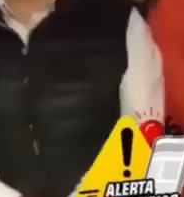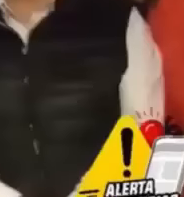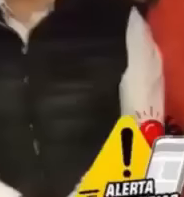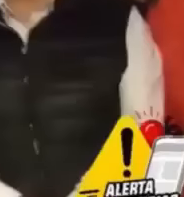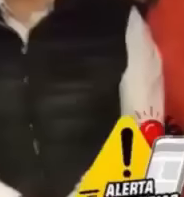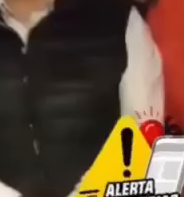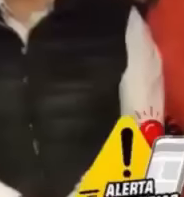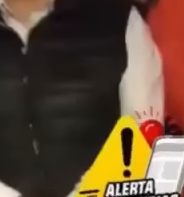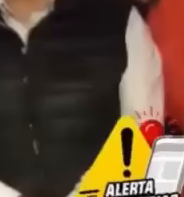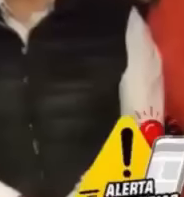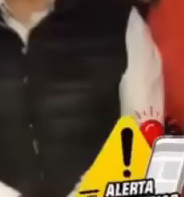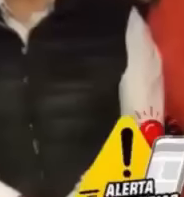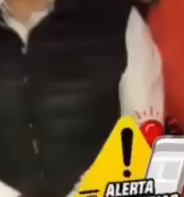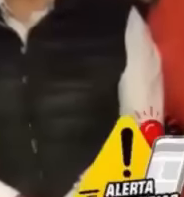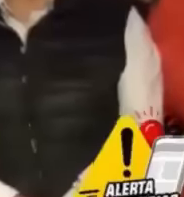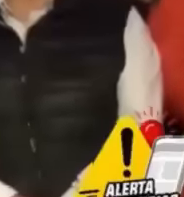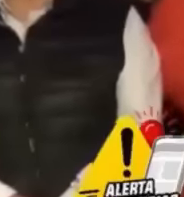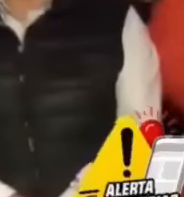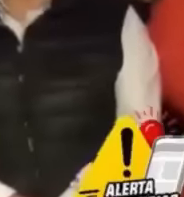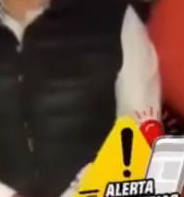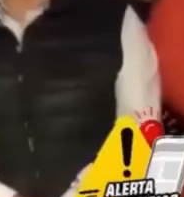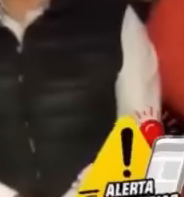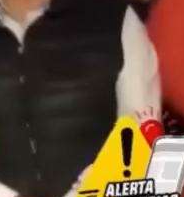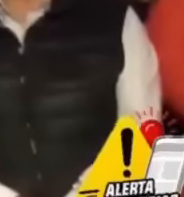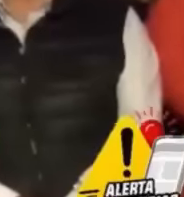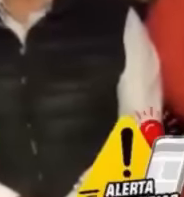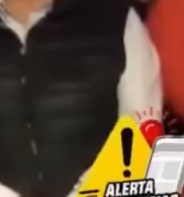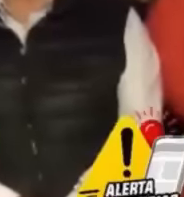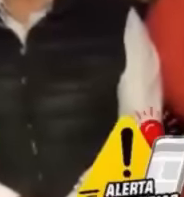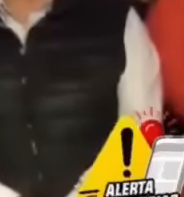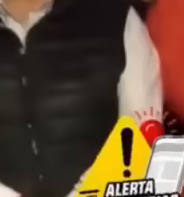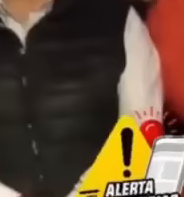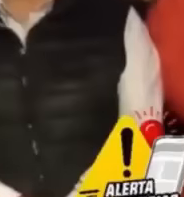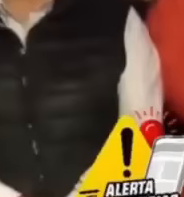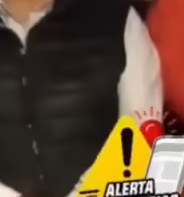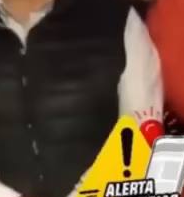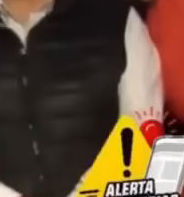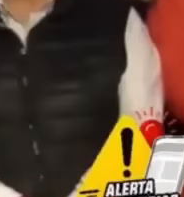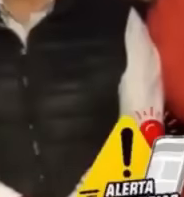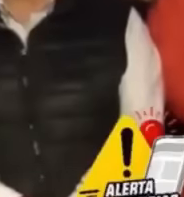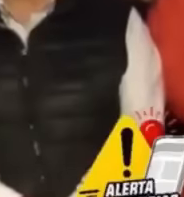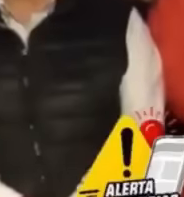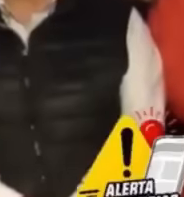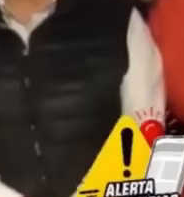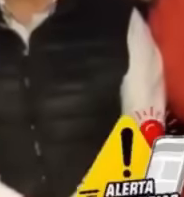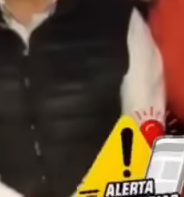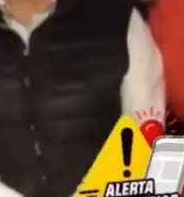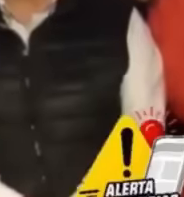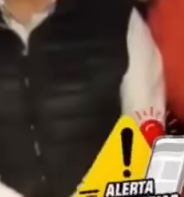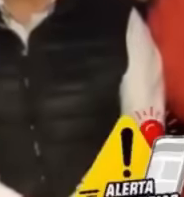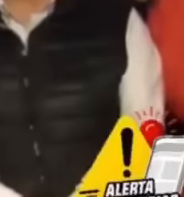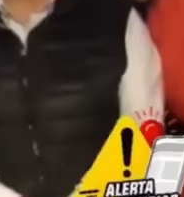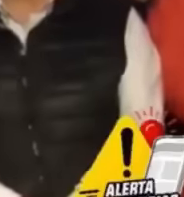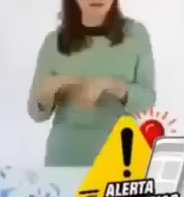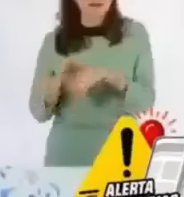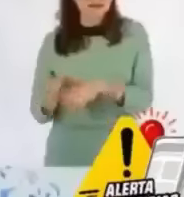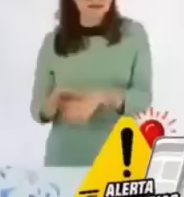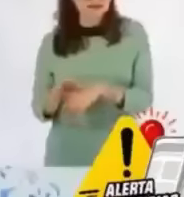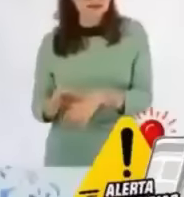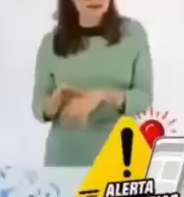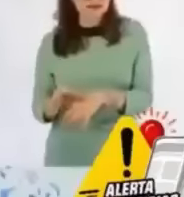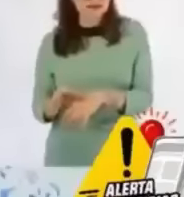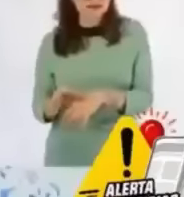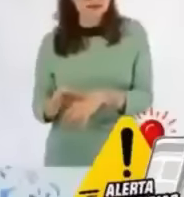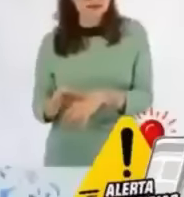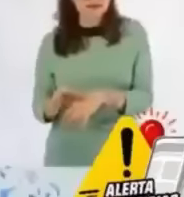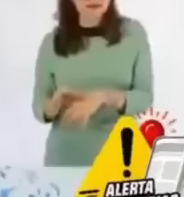4T ha trapeado el piso con ellos, demostrando que no van a poder con los guerreros morenistas. No te vayas, que te traigo